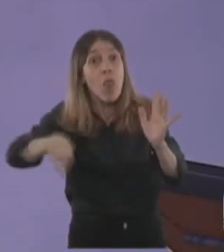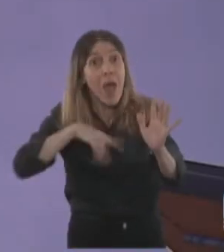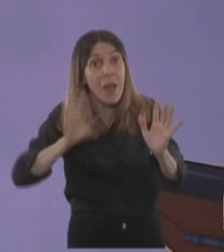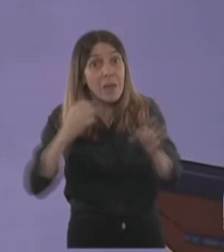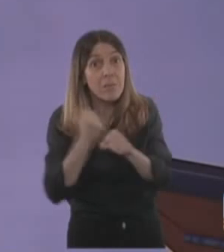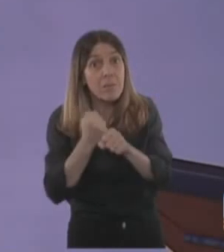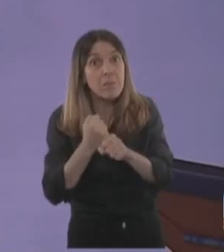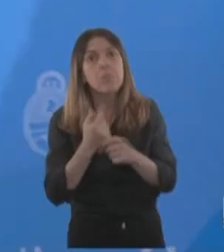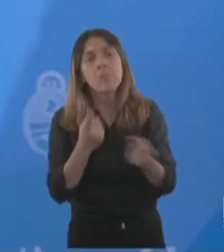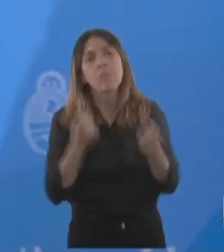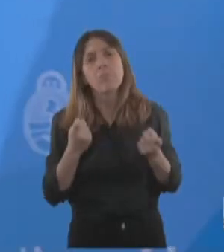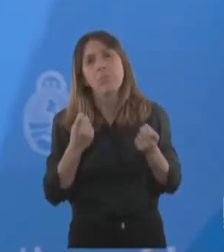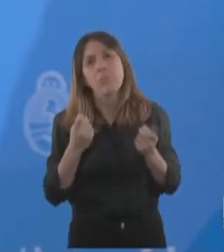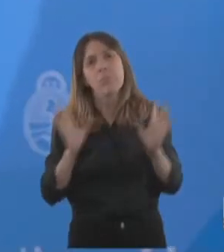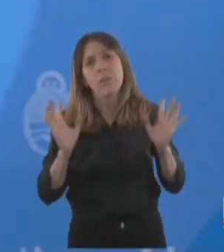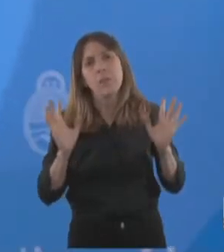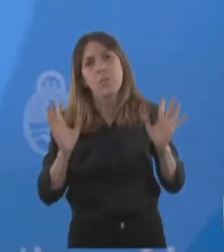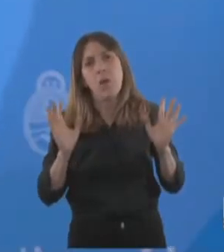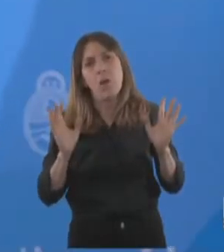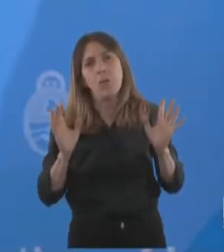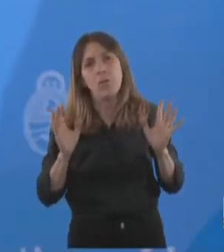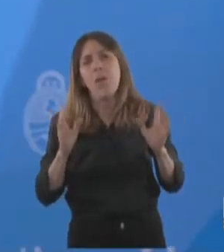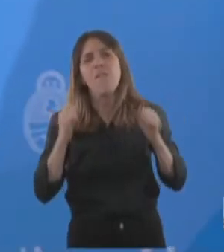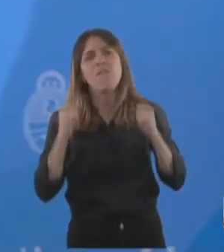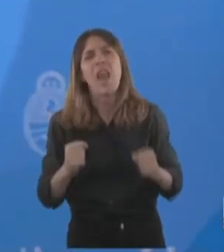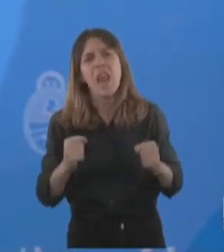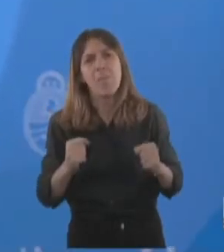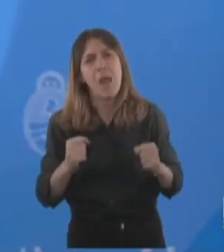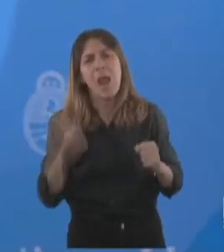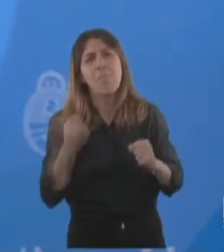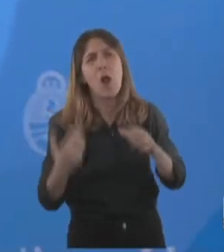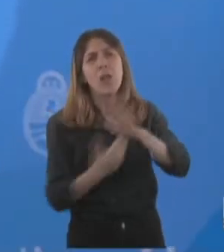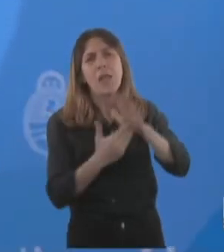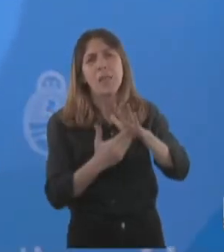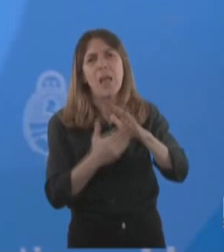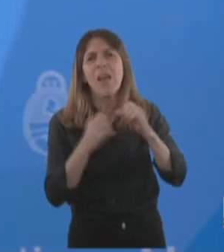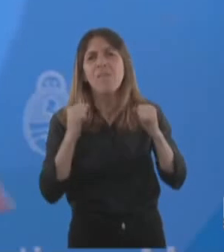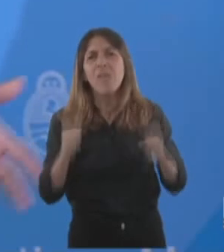necesitamos de lo que encuentro en Omar, firmeza política para enfrentar también,